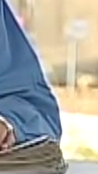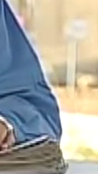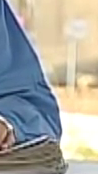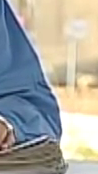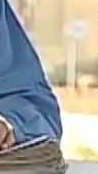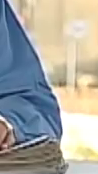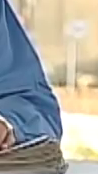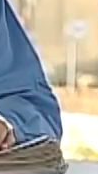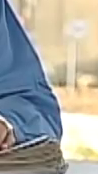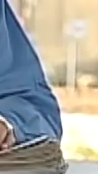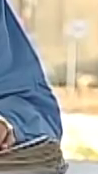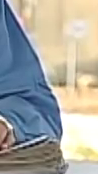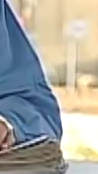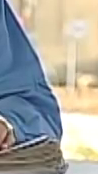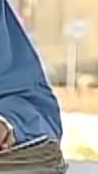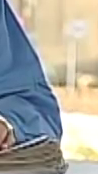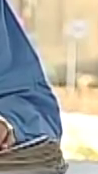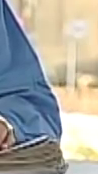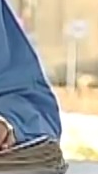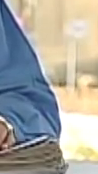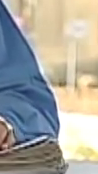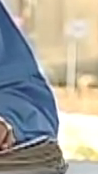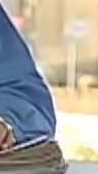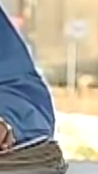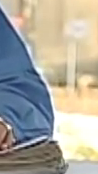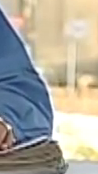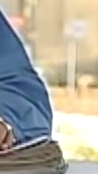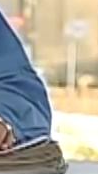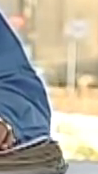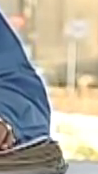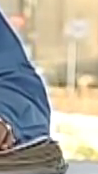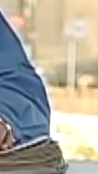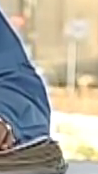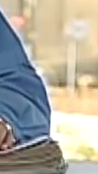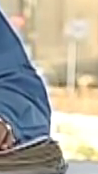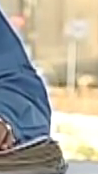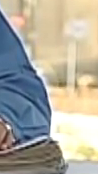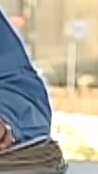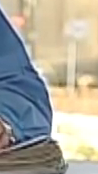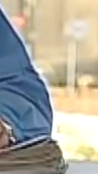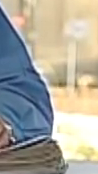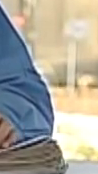medieval para hacer trampa, para imponer sus candidatos.